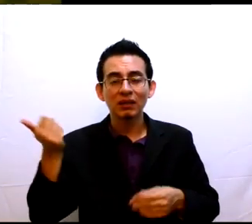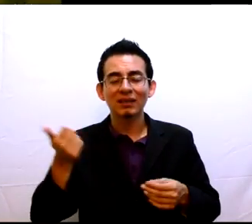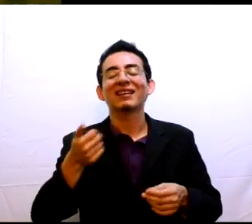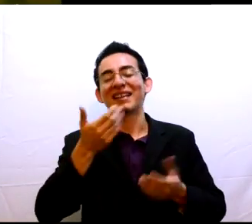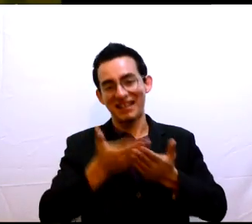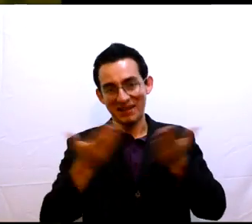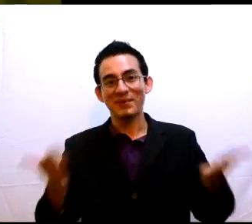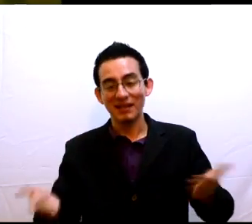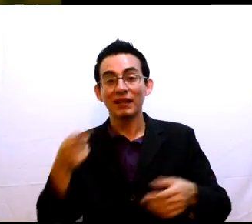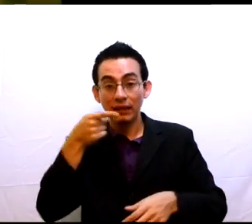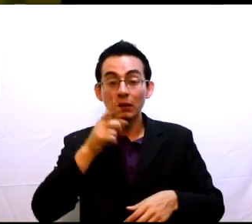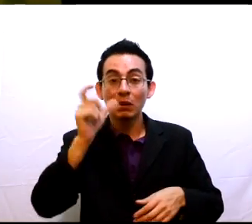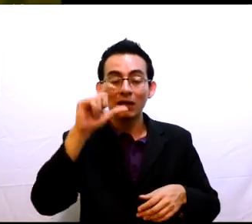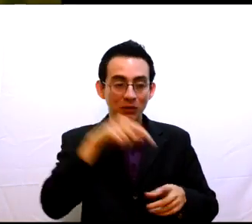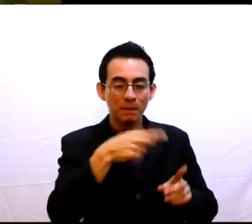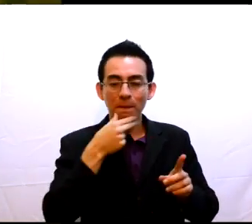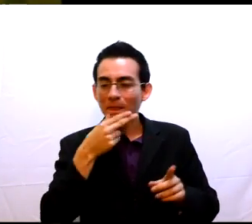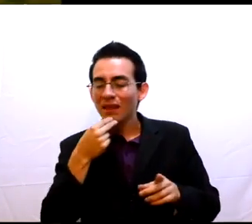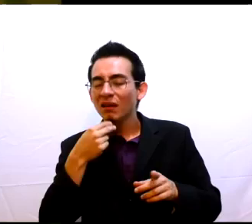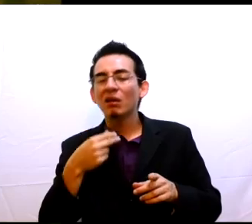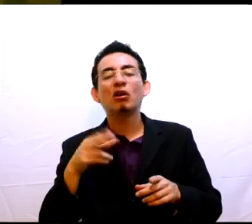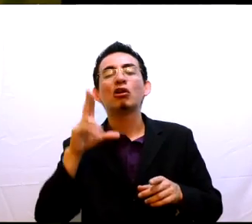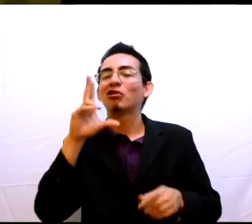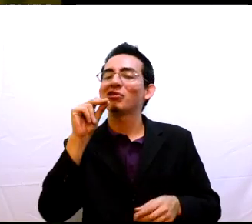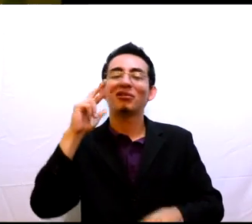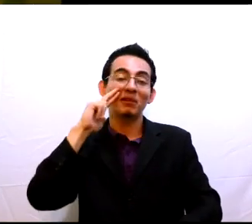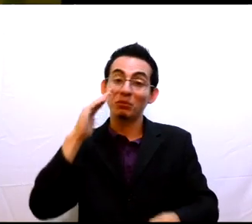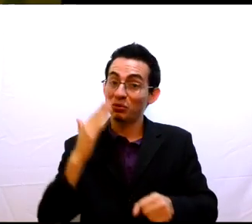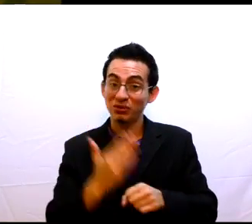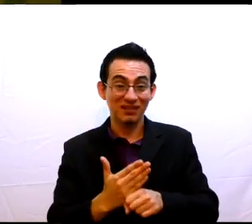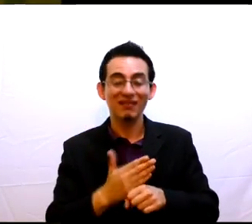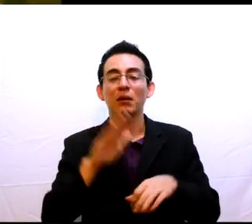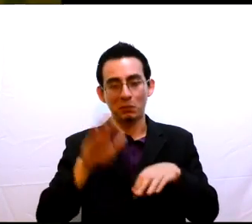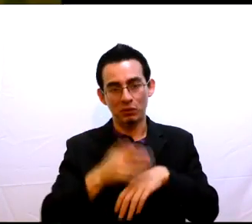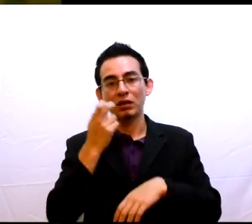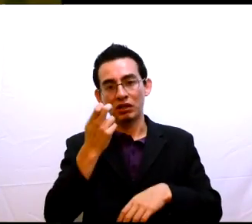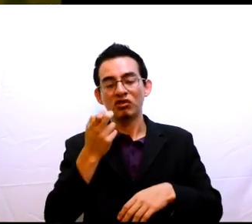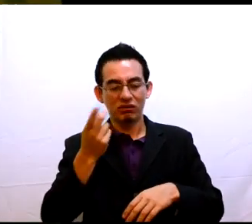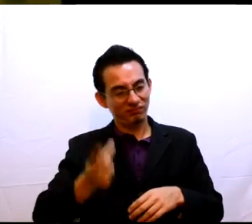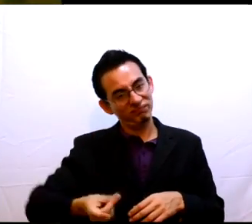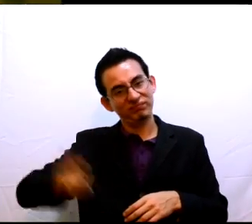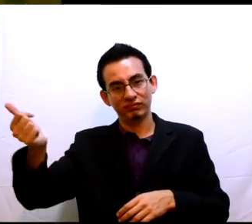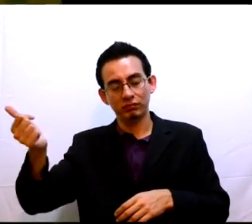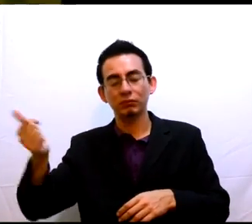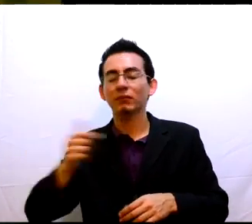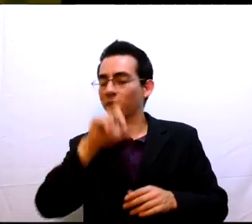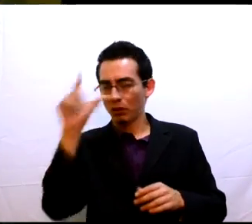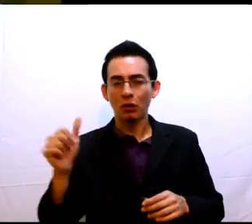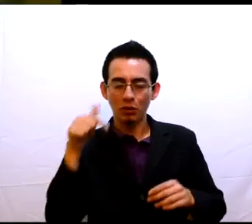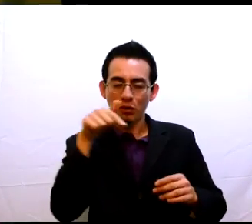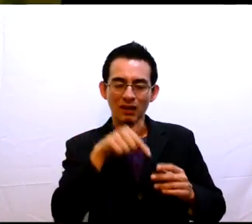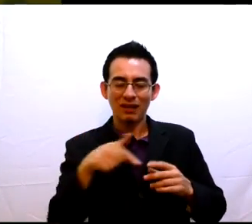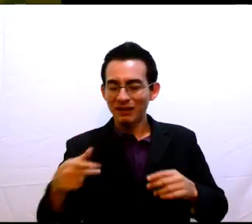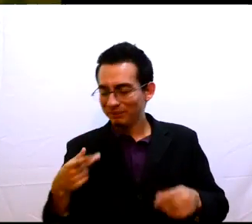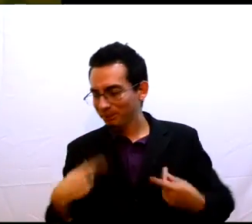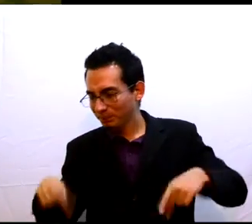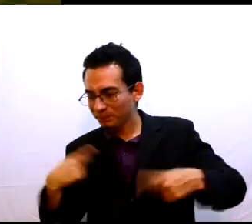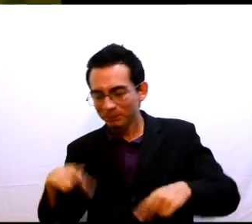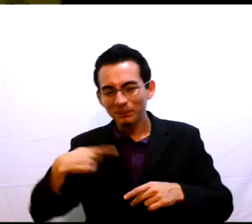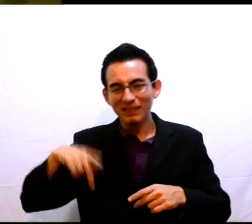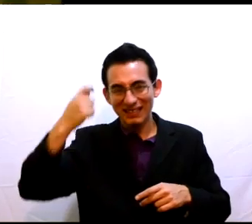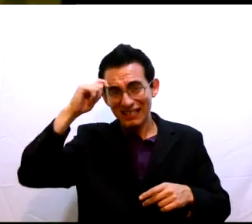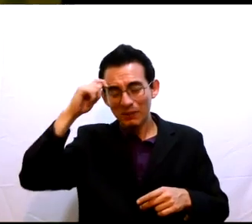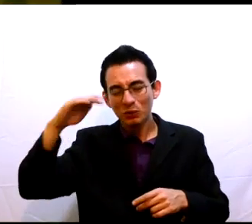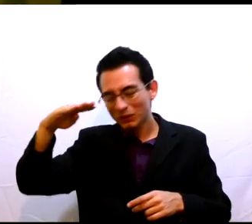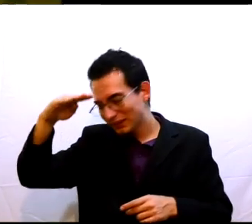problema es que era descuidado e irresponsable el mayordomo entonces él en su corazón determinó hacer